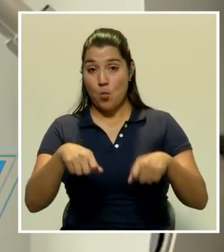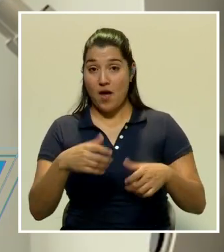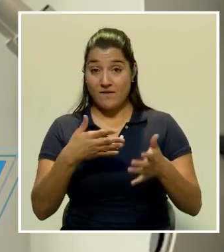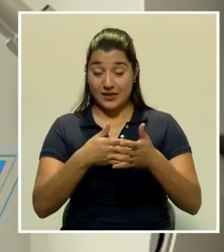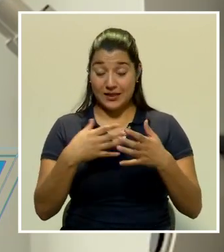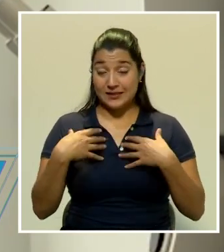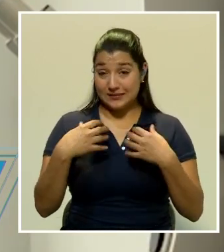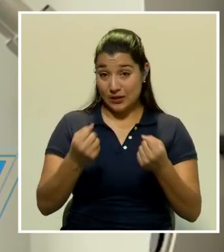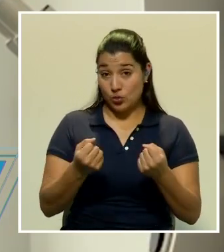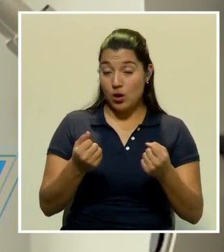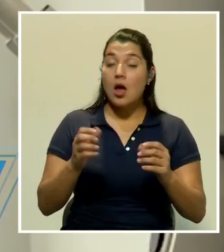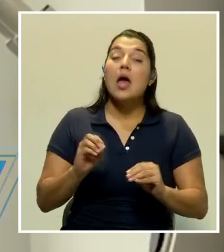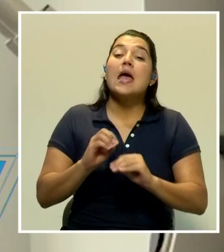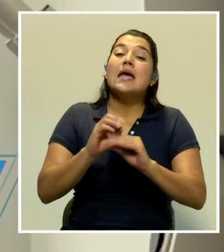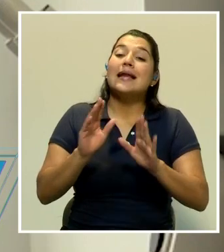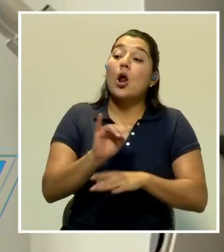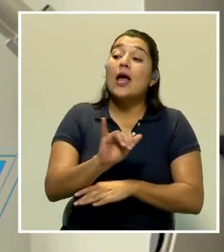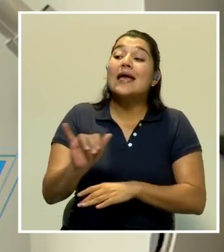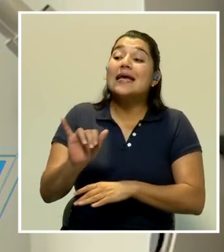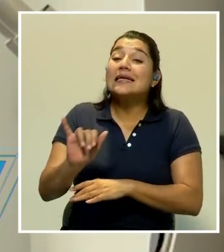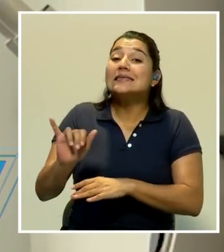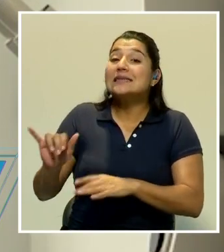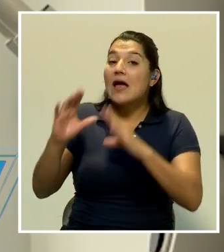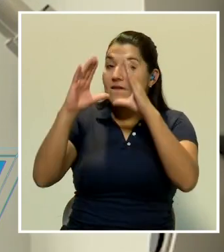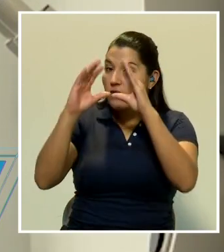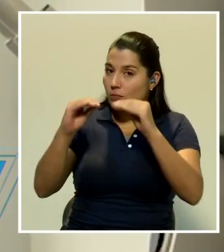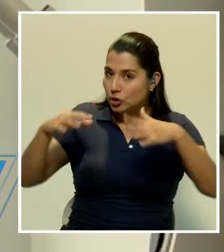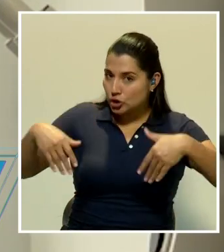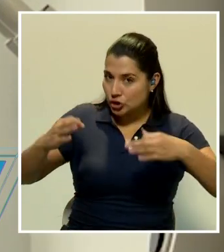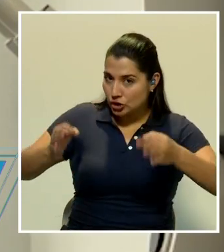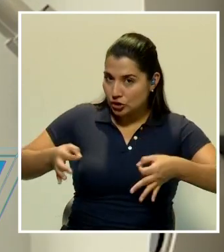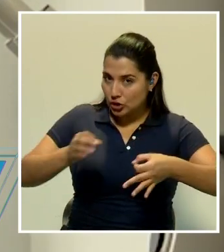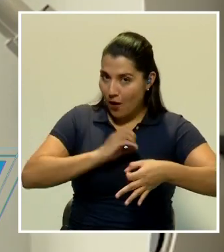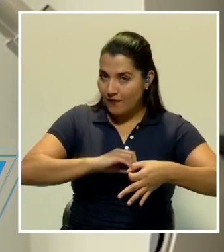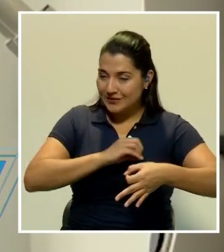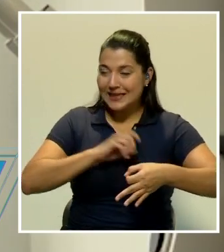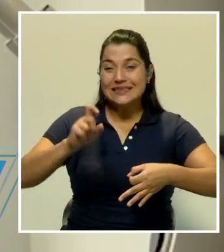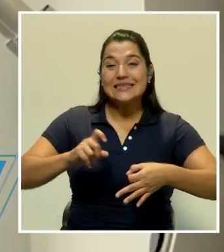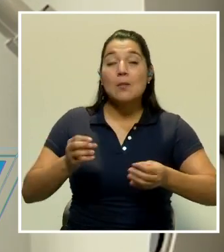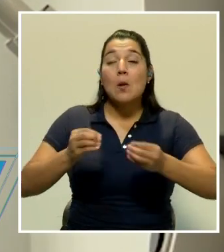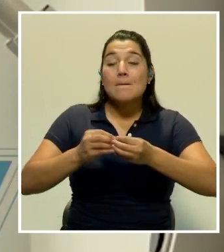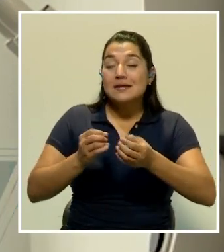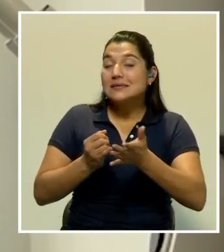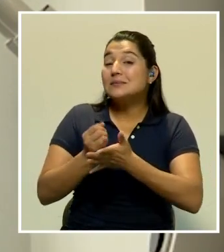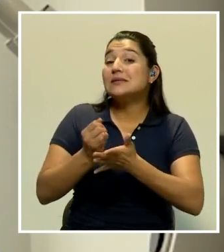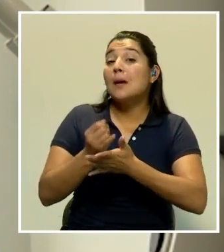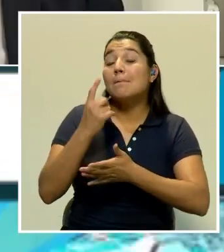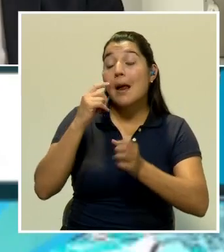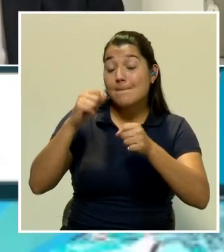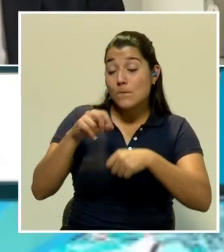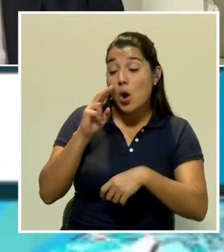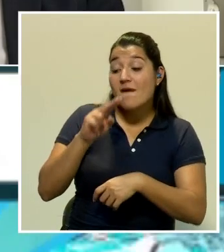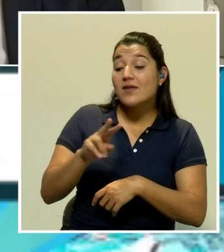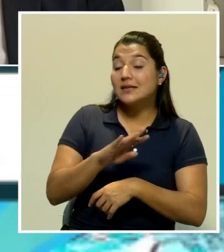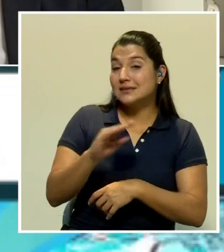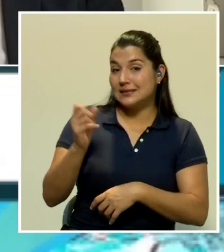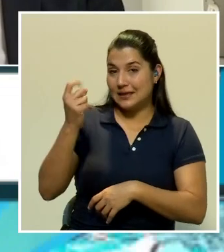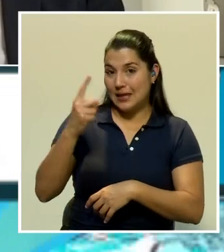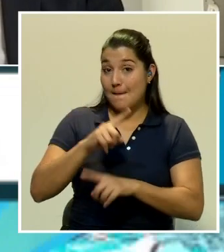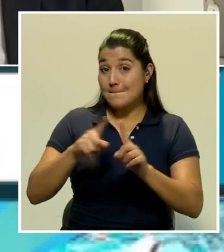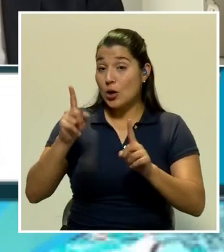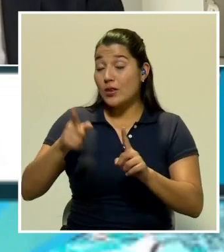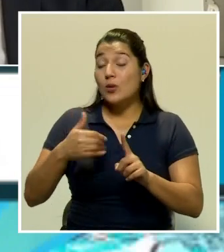Claro que son informaciones preliminares y necesitamos más estudios para realmente entender, pero hay que tener